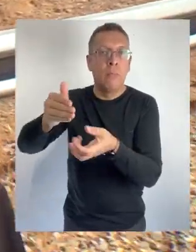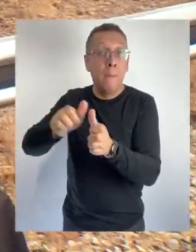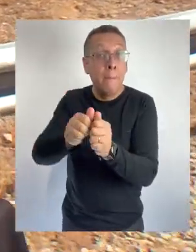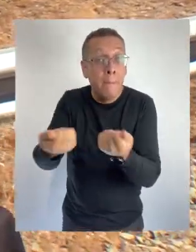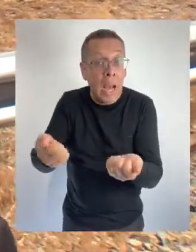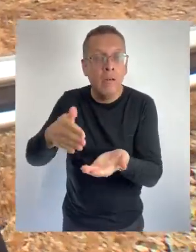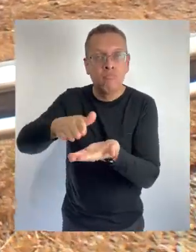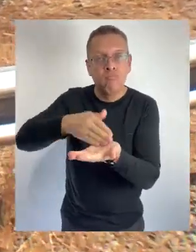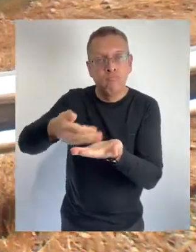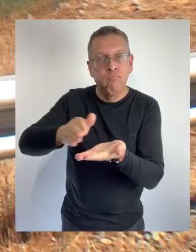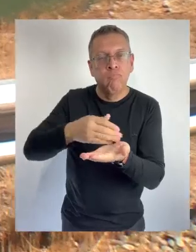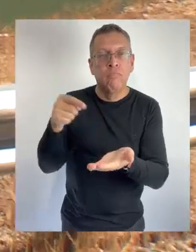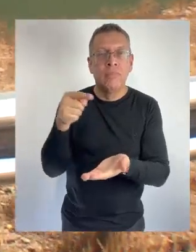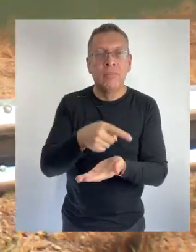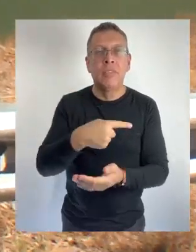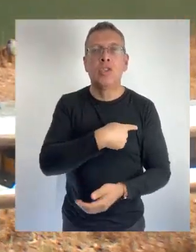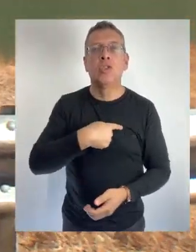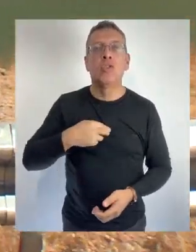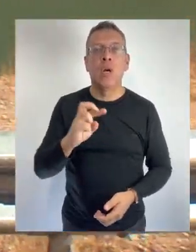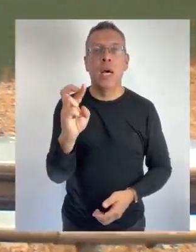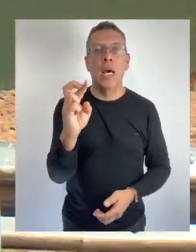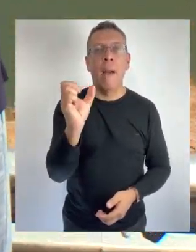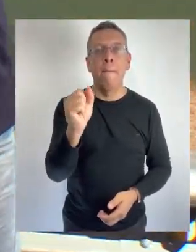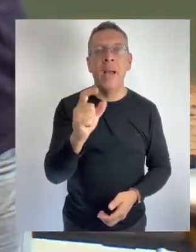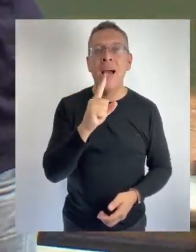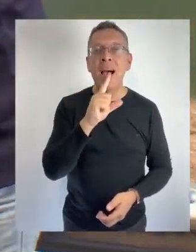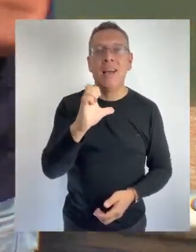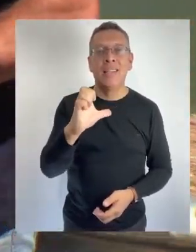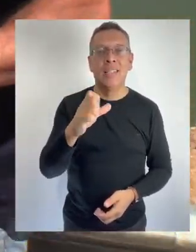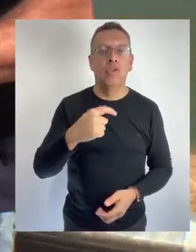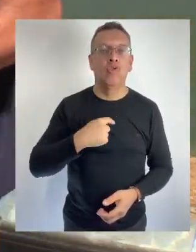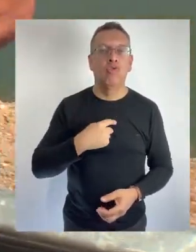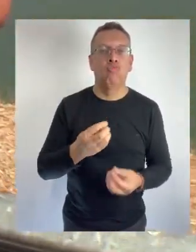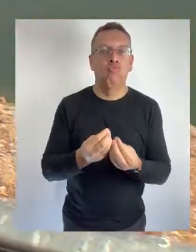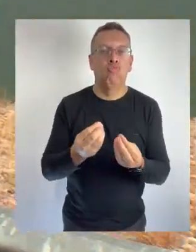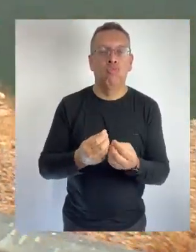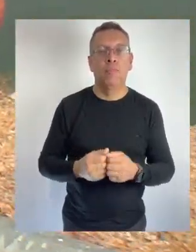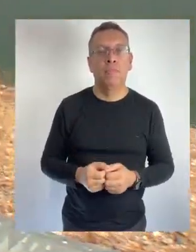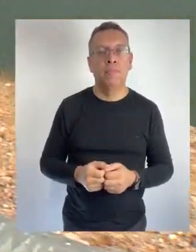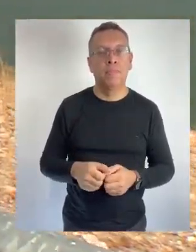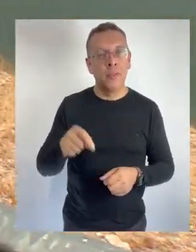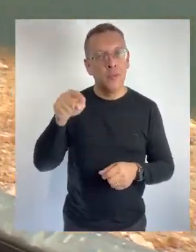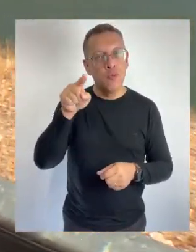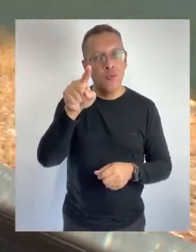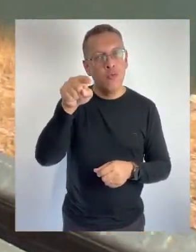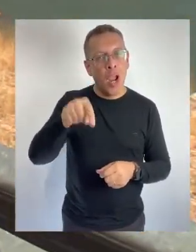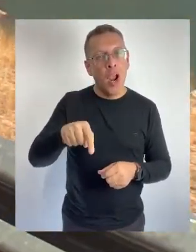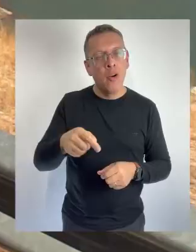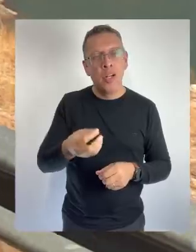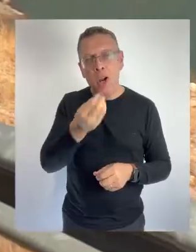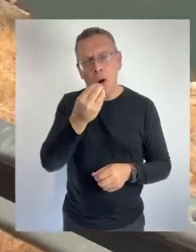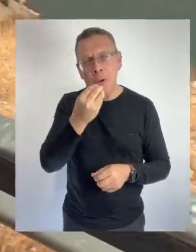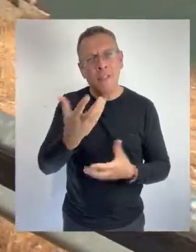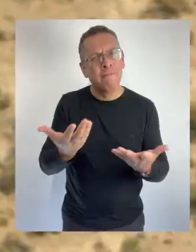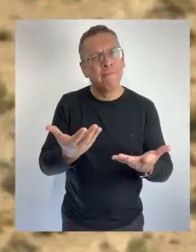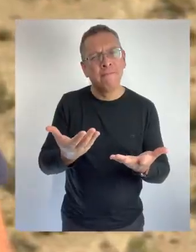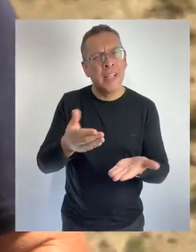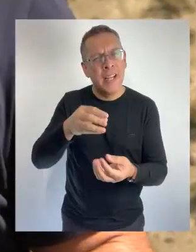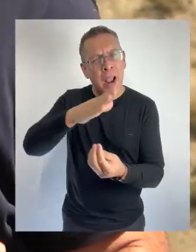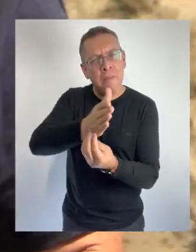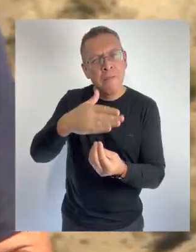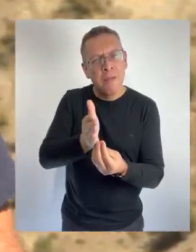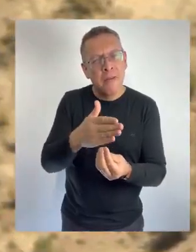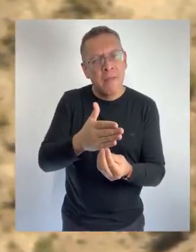que tú nos contaras. Mira, qué nos vas a hacer acá. Yo sé que es un pato. Y como estamos en los patos, vamos a hacer pato. Un pato. Eso.